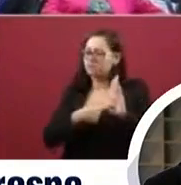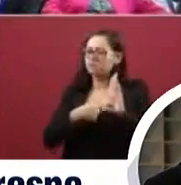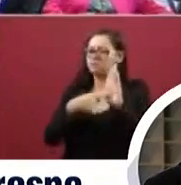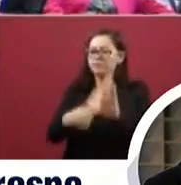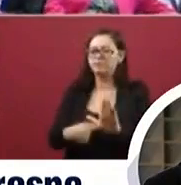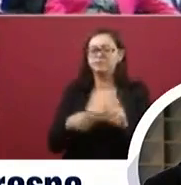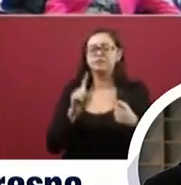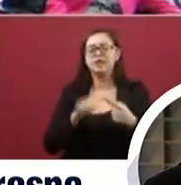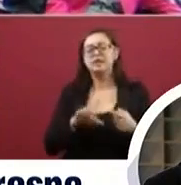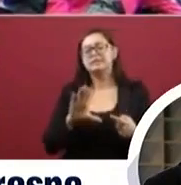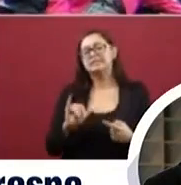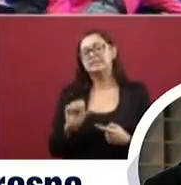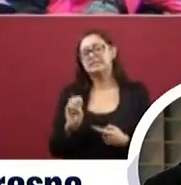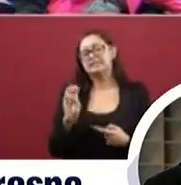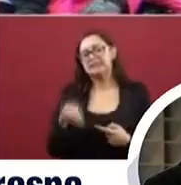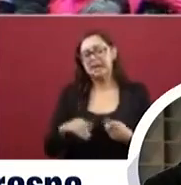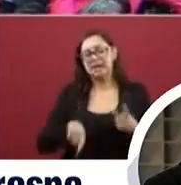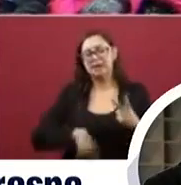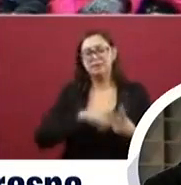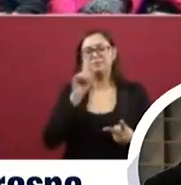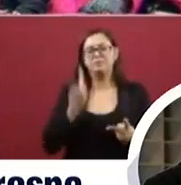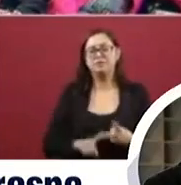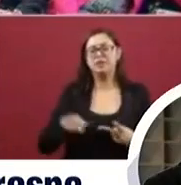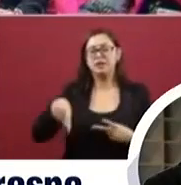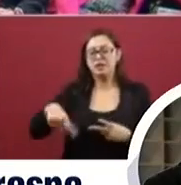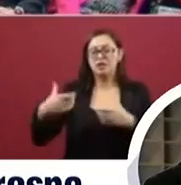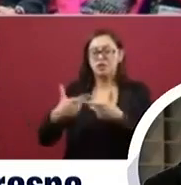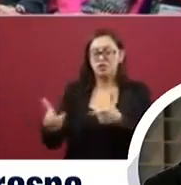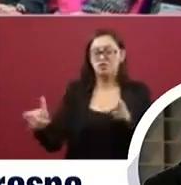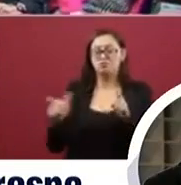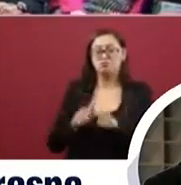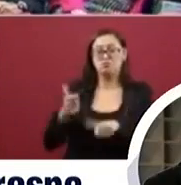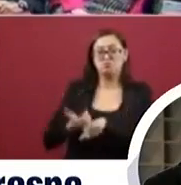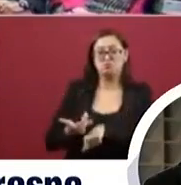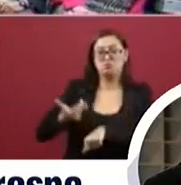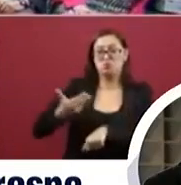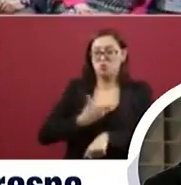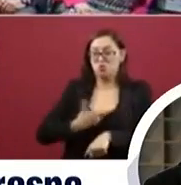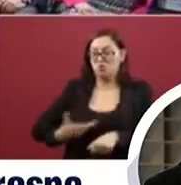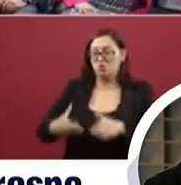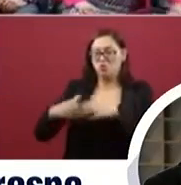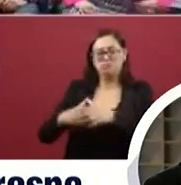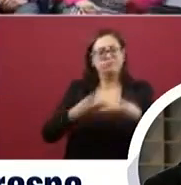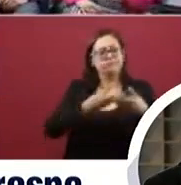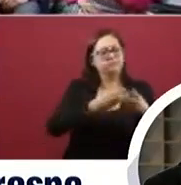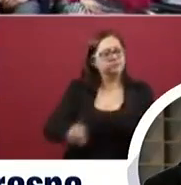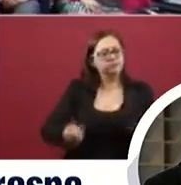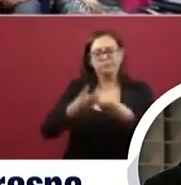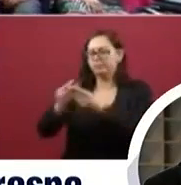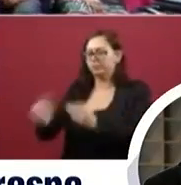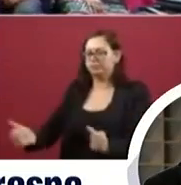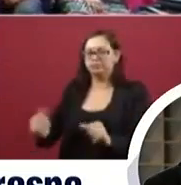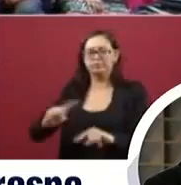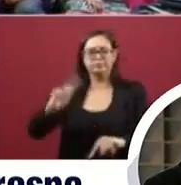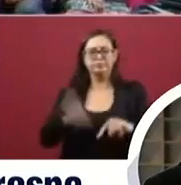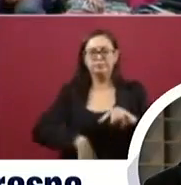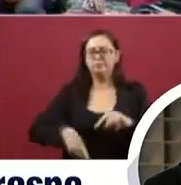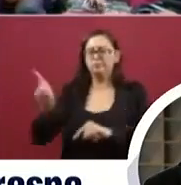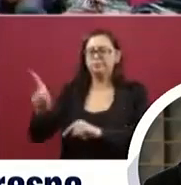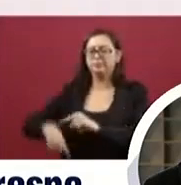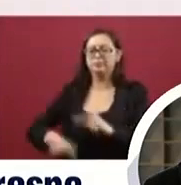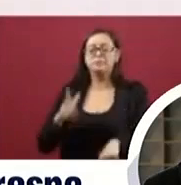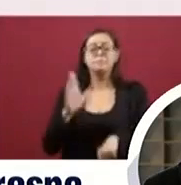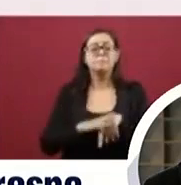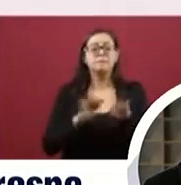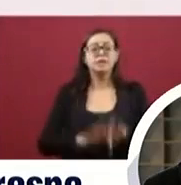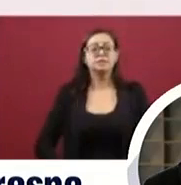las cosas, si no se mandan mensajes adecuados. Hasta ahorita no es un desastre la economía, hasta ahorita se mantiene bastante bien, pero